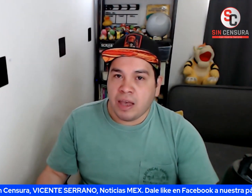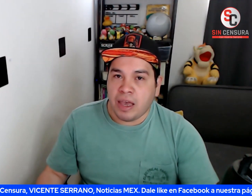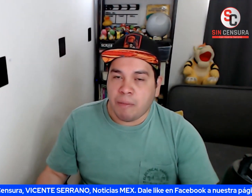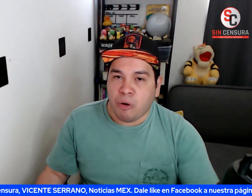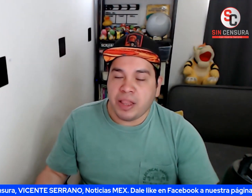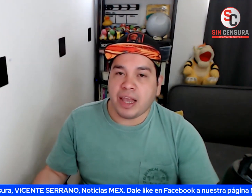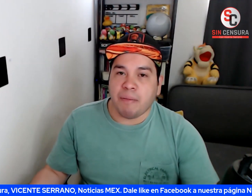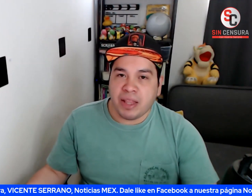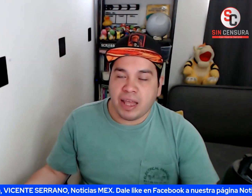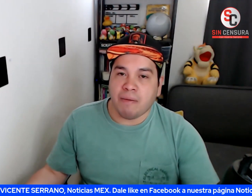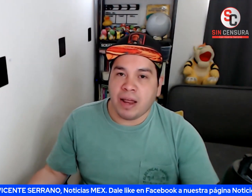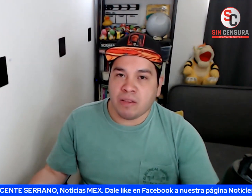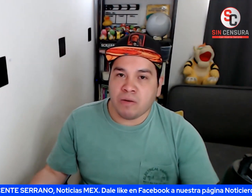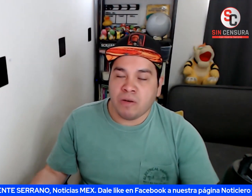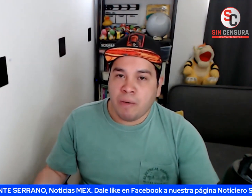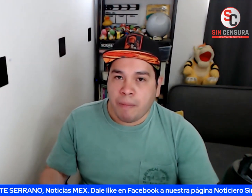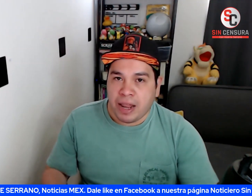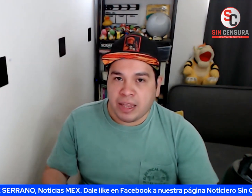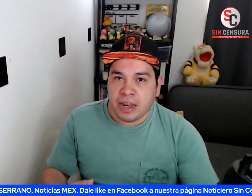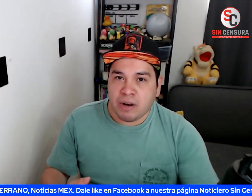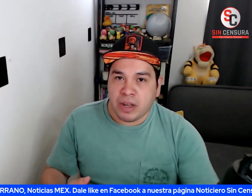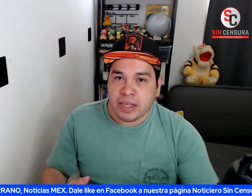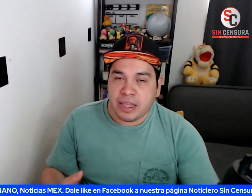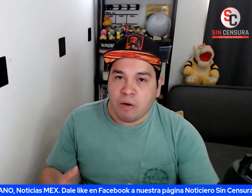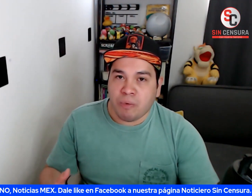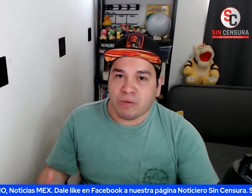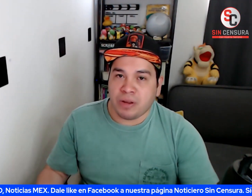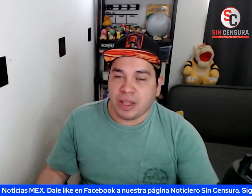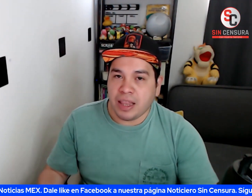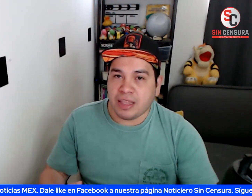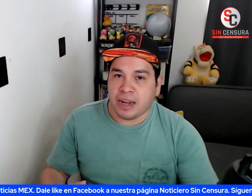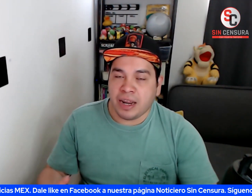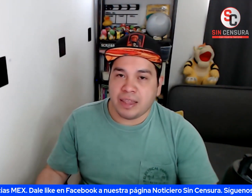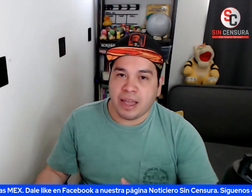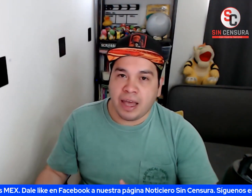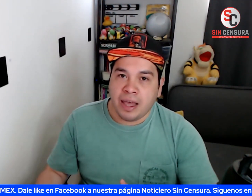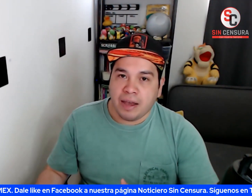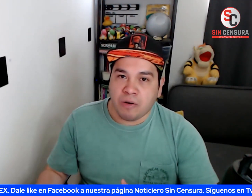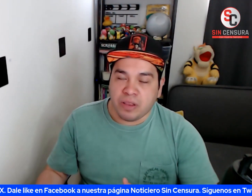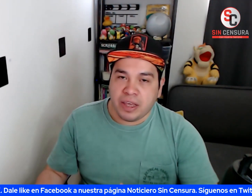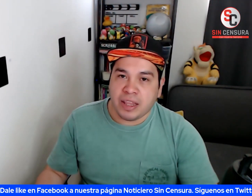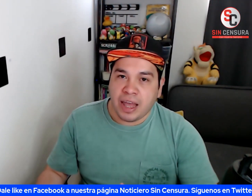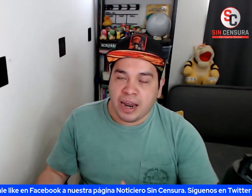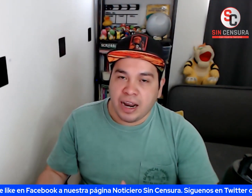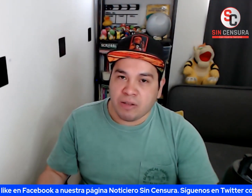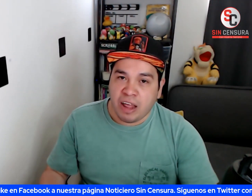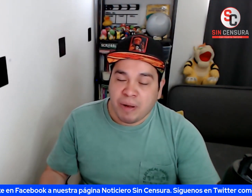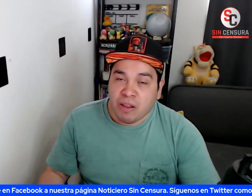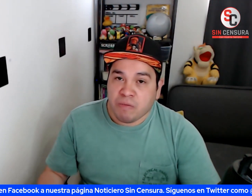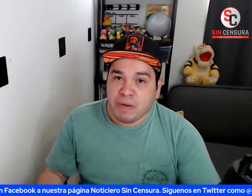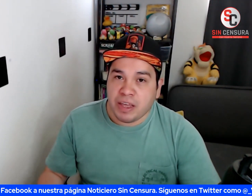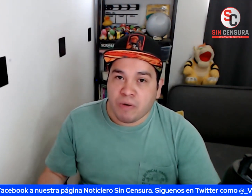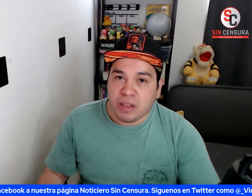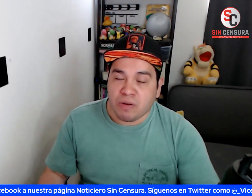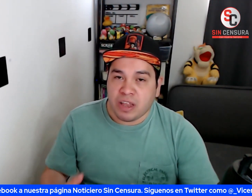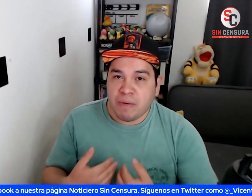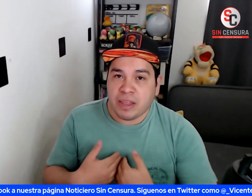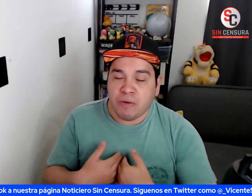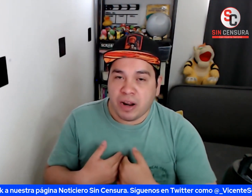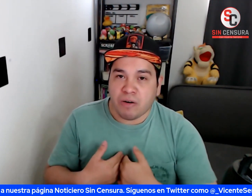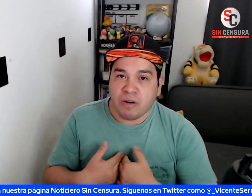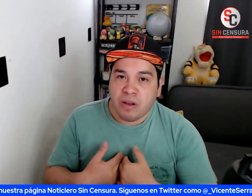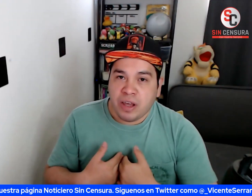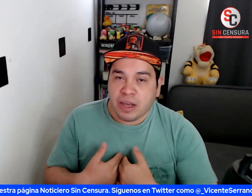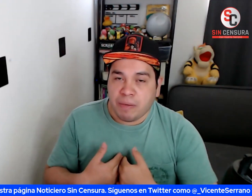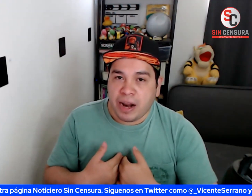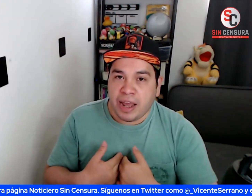todavía políticamente hablando, para tener esta oportunidad de tener esta contienda electoral para 2024. Tal vez